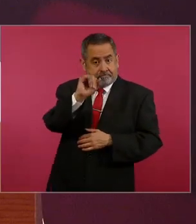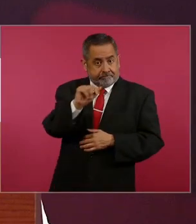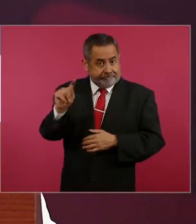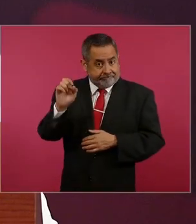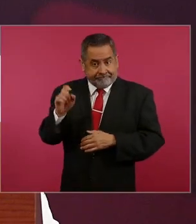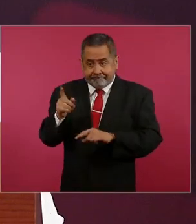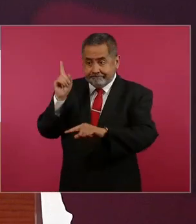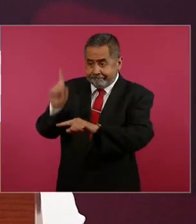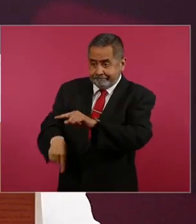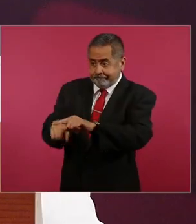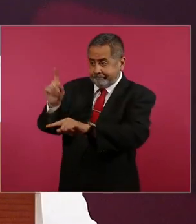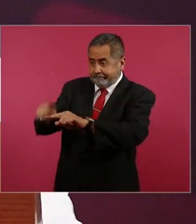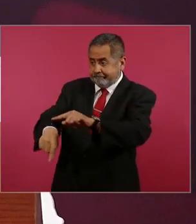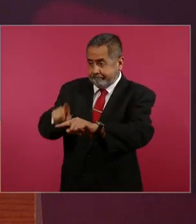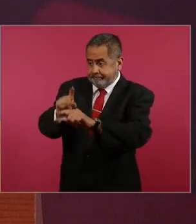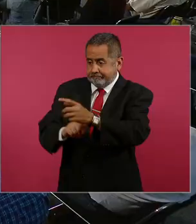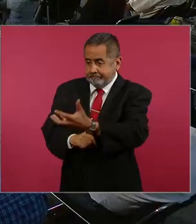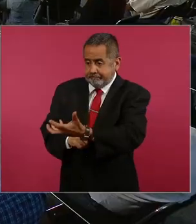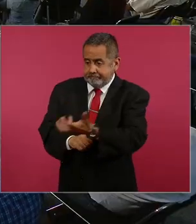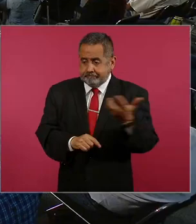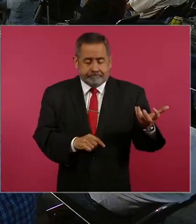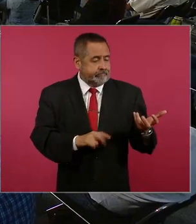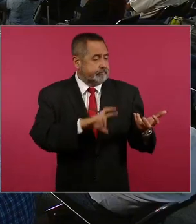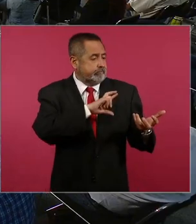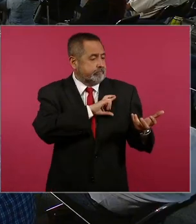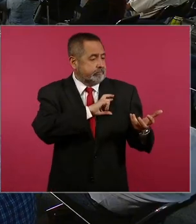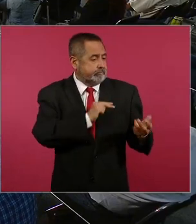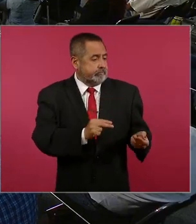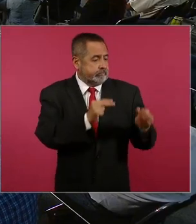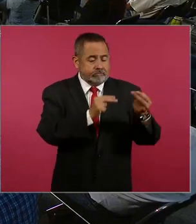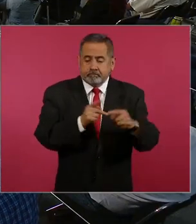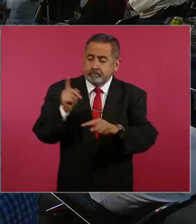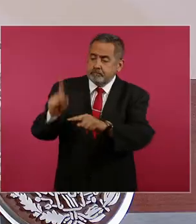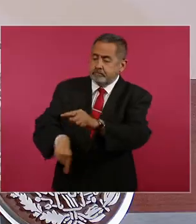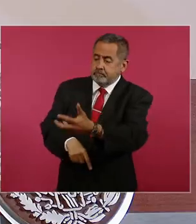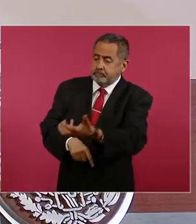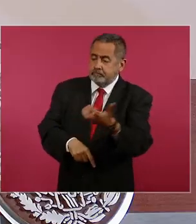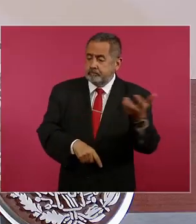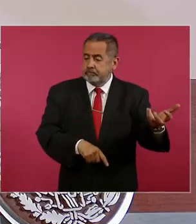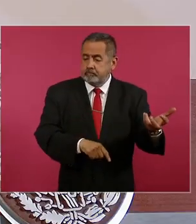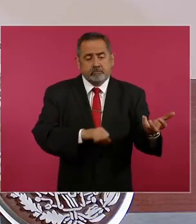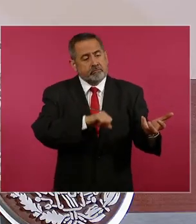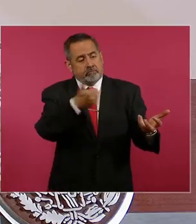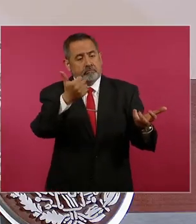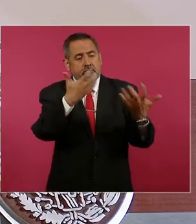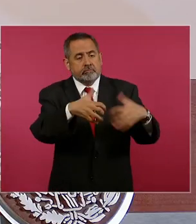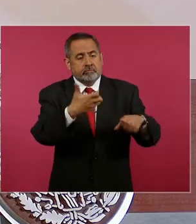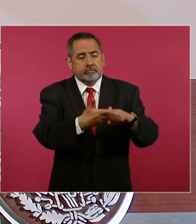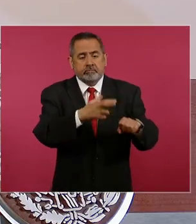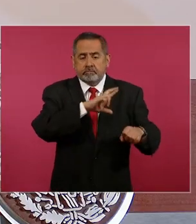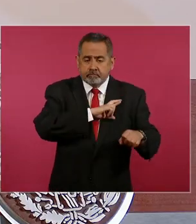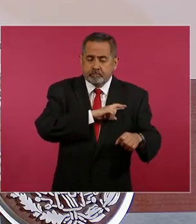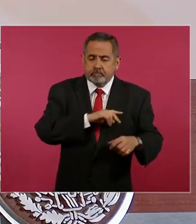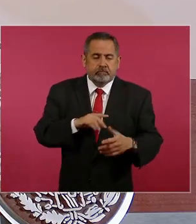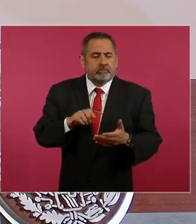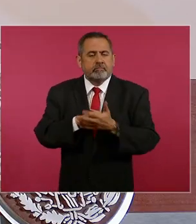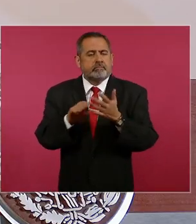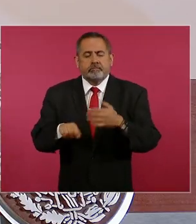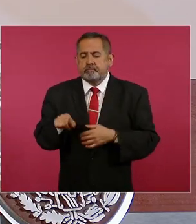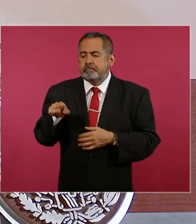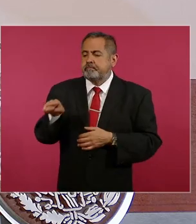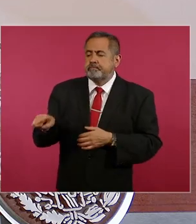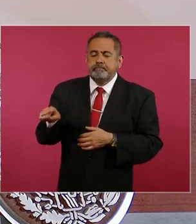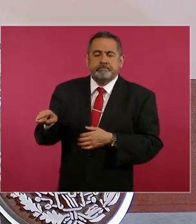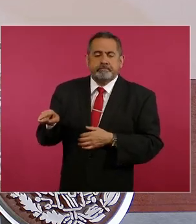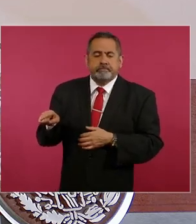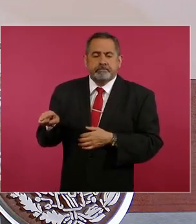lo partieron entonces a una empresa le dieron el